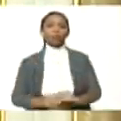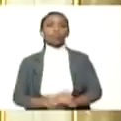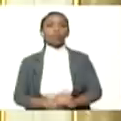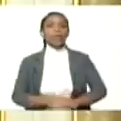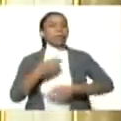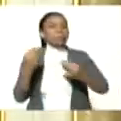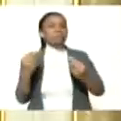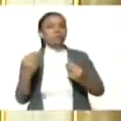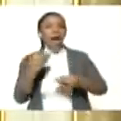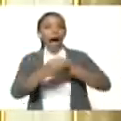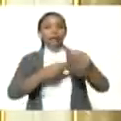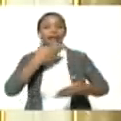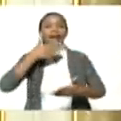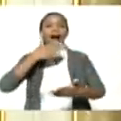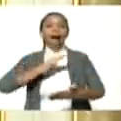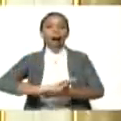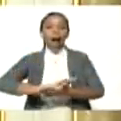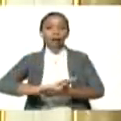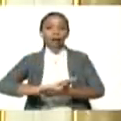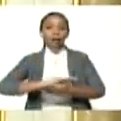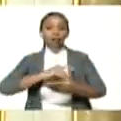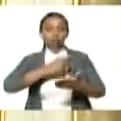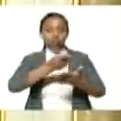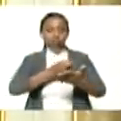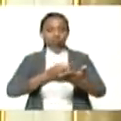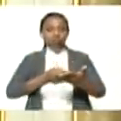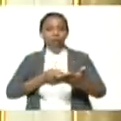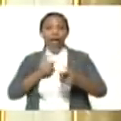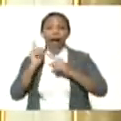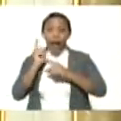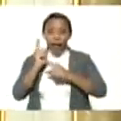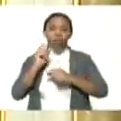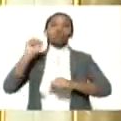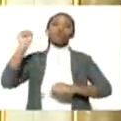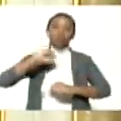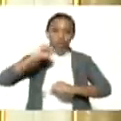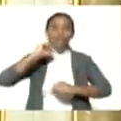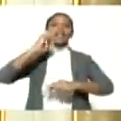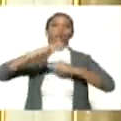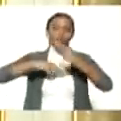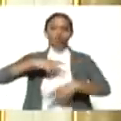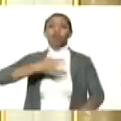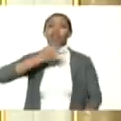para hacer la Carta Magna. Eso sí es una revolución de verdad.